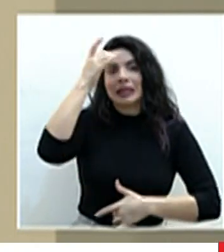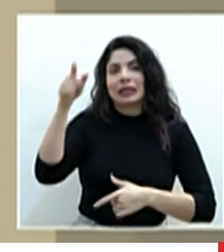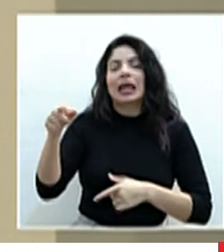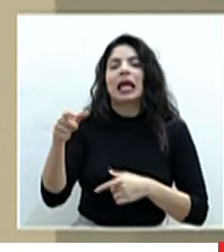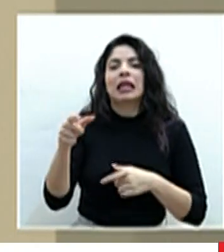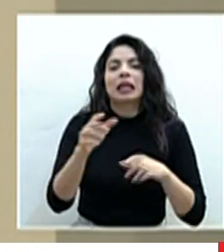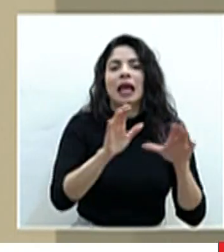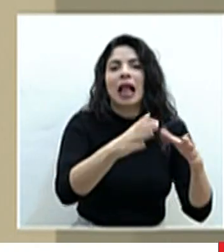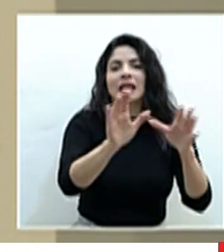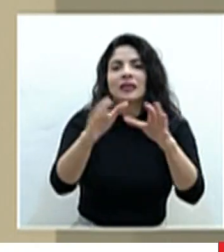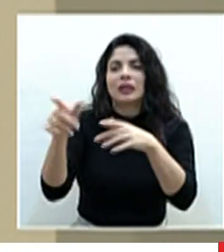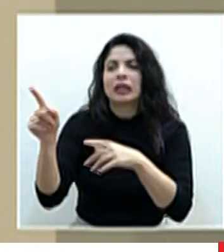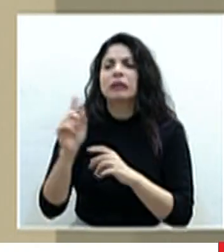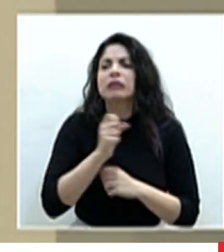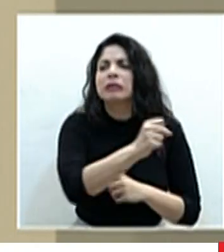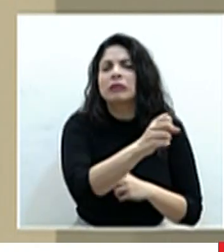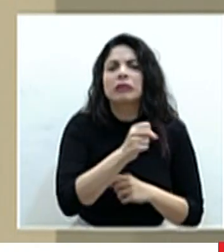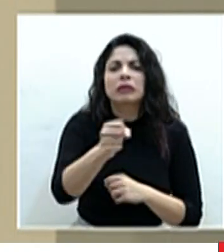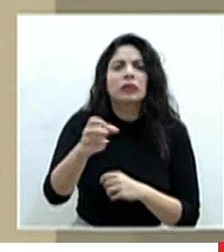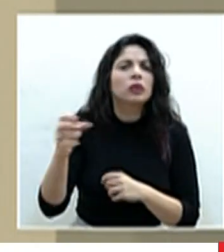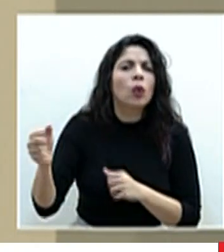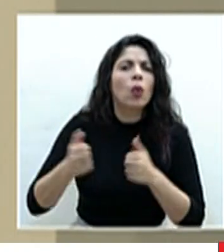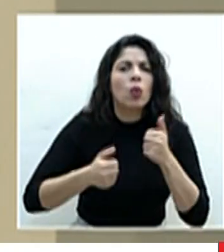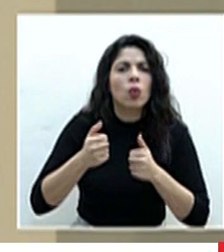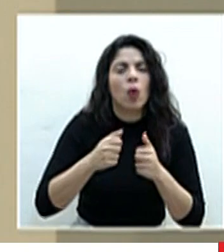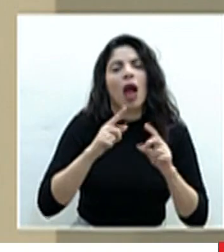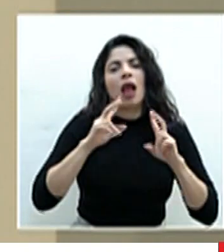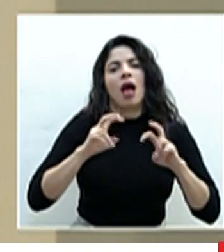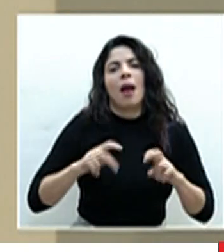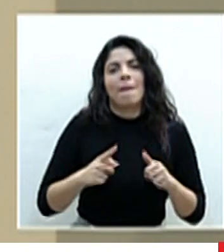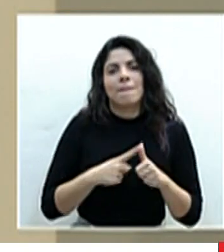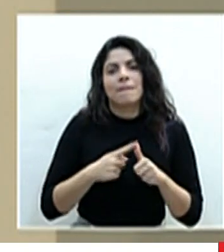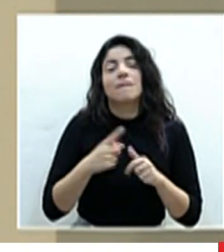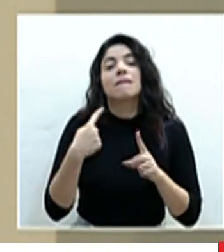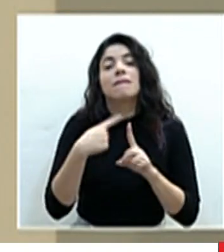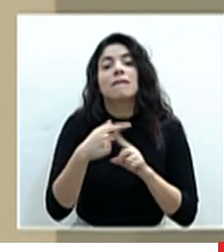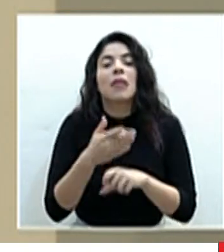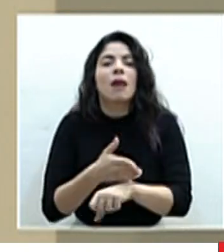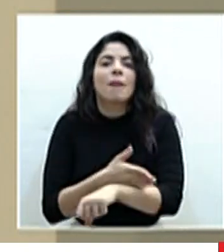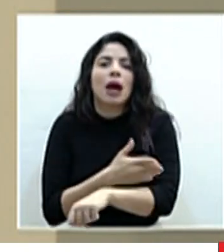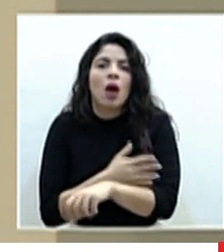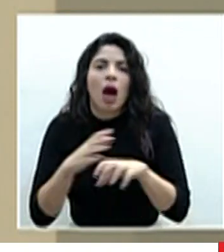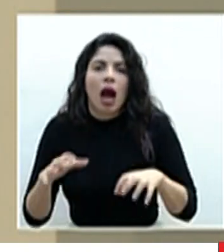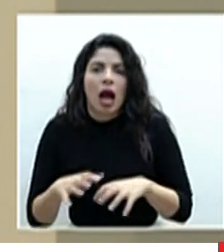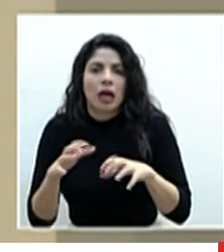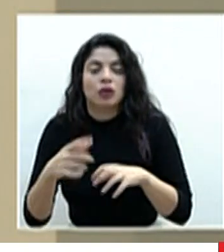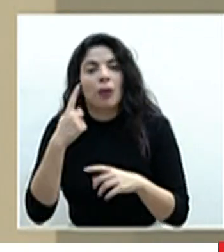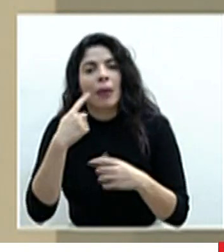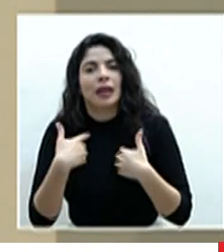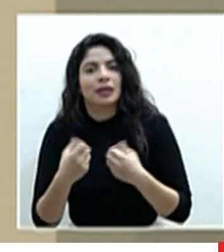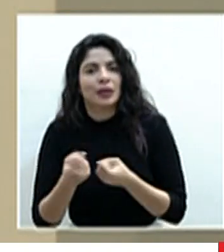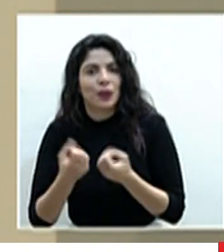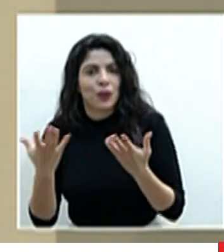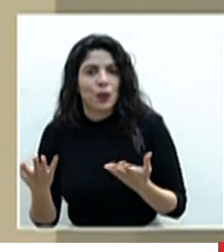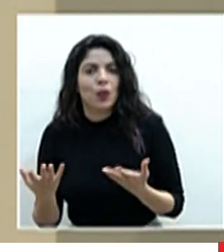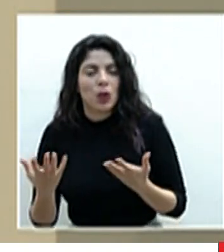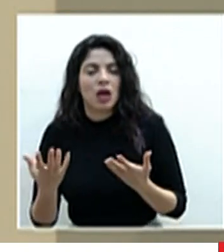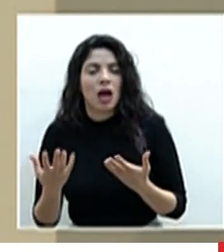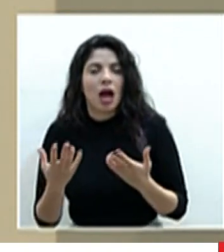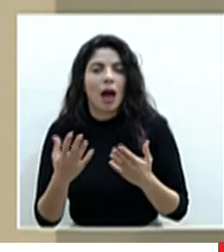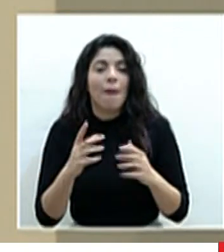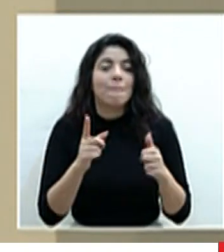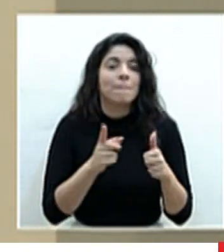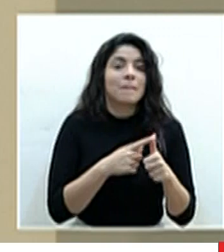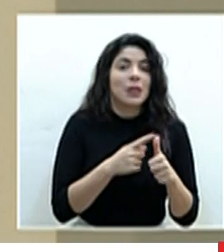y promover el análisis respecto a las mejoras de acciones en la salud pública, desde el punto de